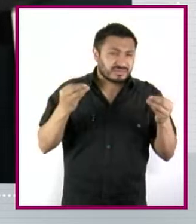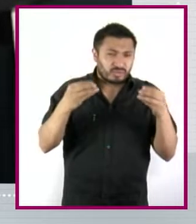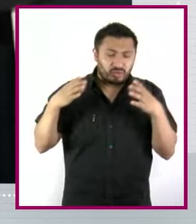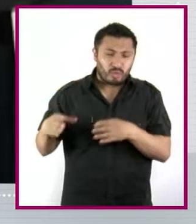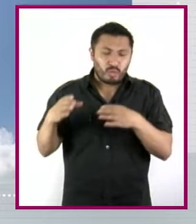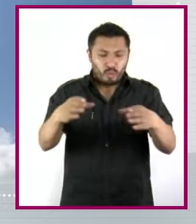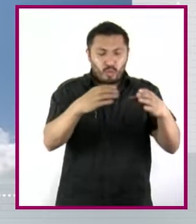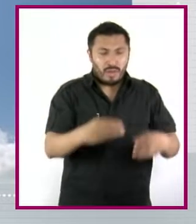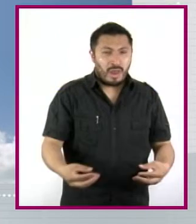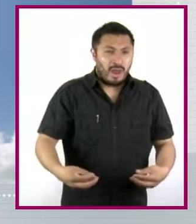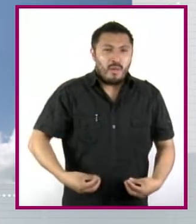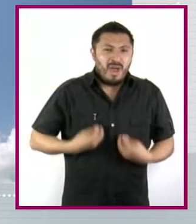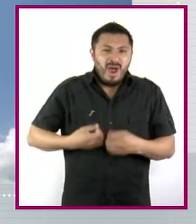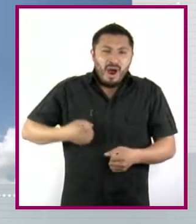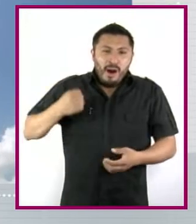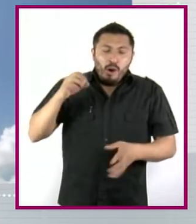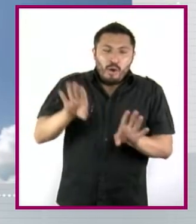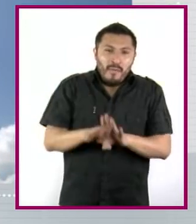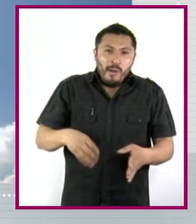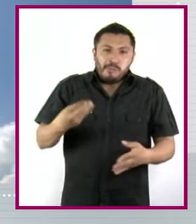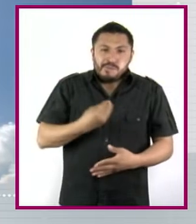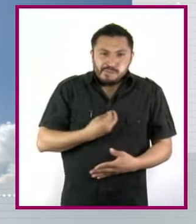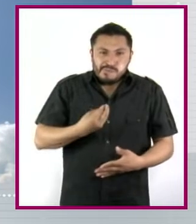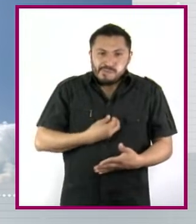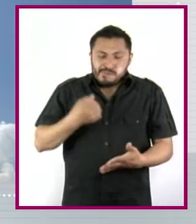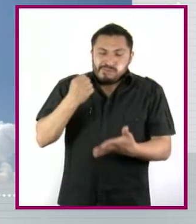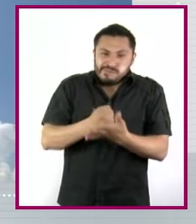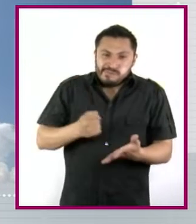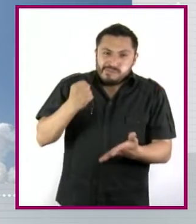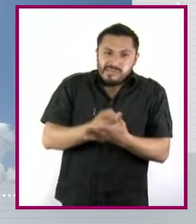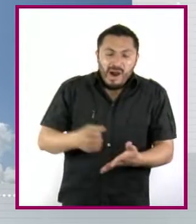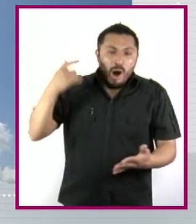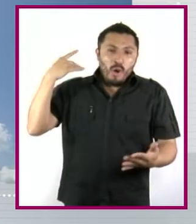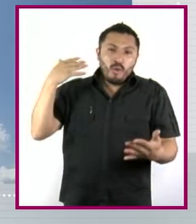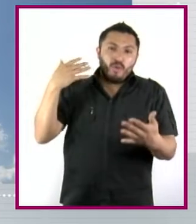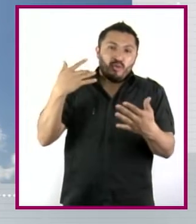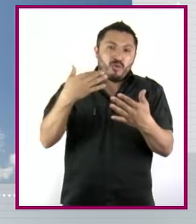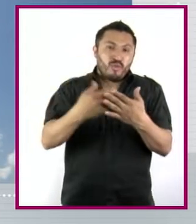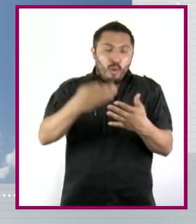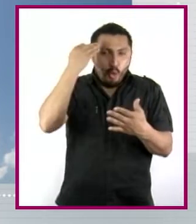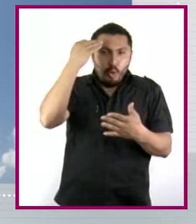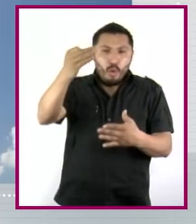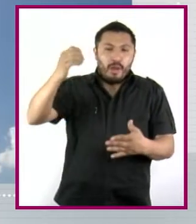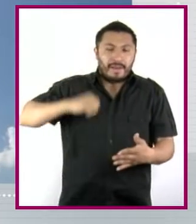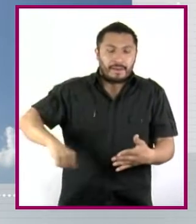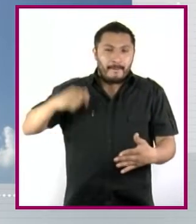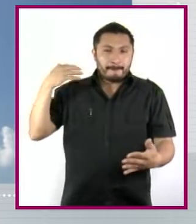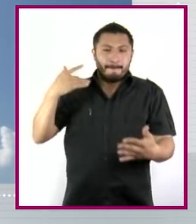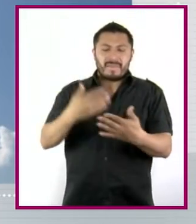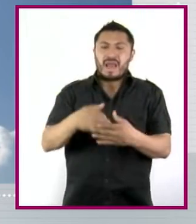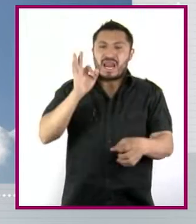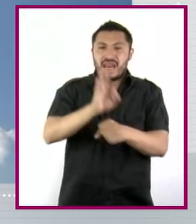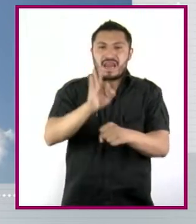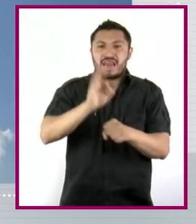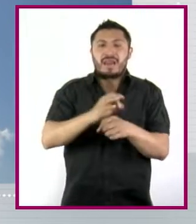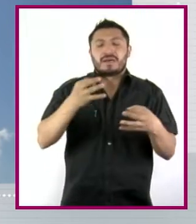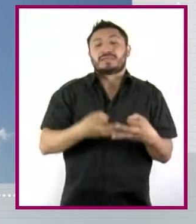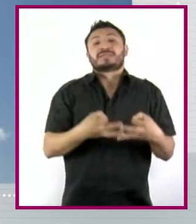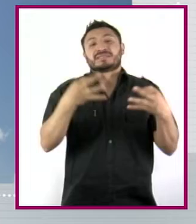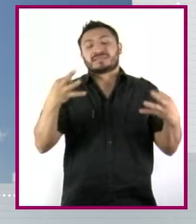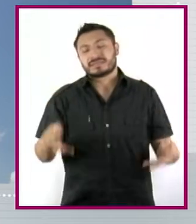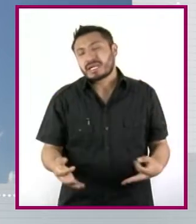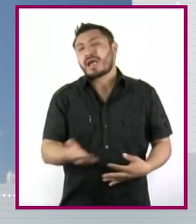desde siempre, podríamos decirlo, desde épocas remotas, por defensa de sus tierras, de